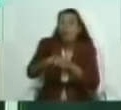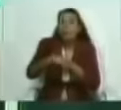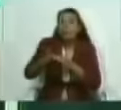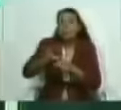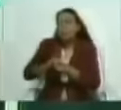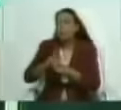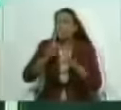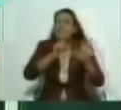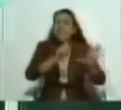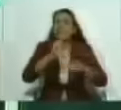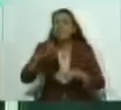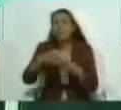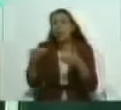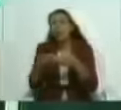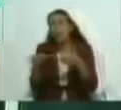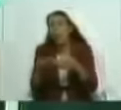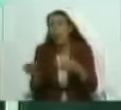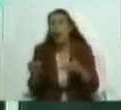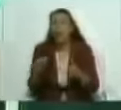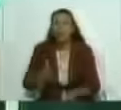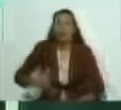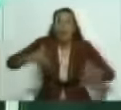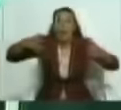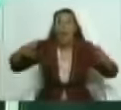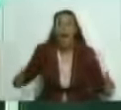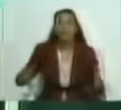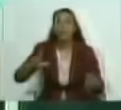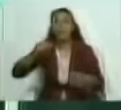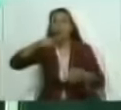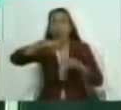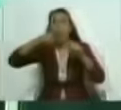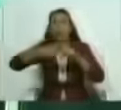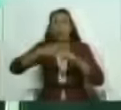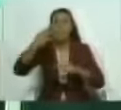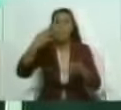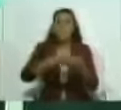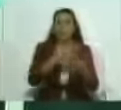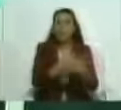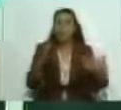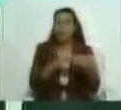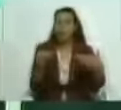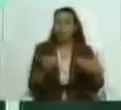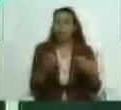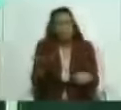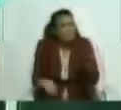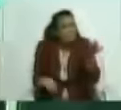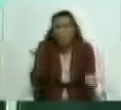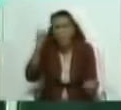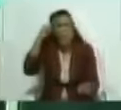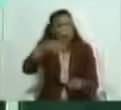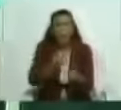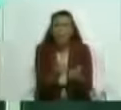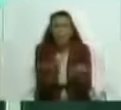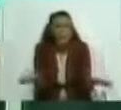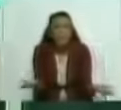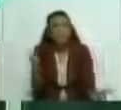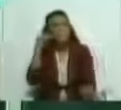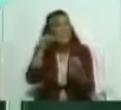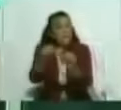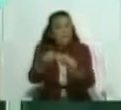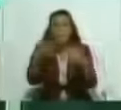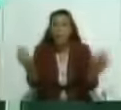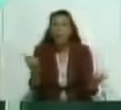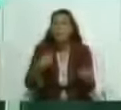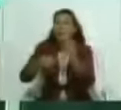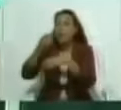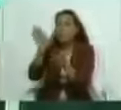en $65, una tonelada de resina epóxica vale $3,000. Les pregunto, ¿cuál es el negocio? ¿Seguimos entonces